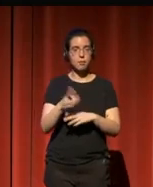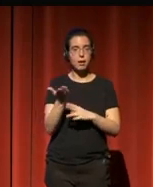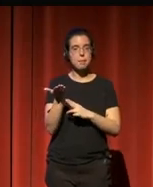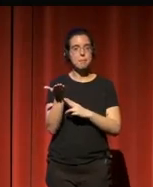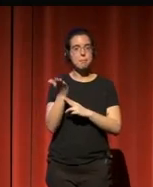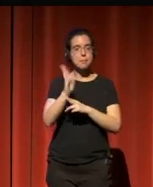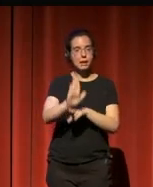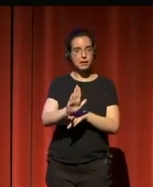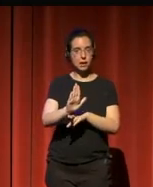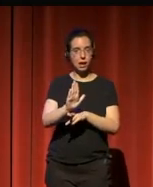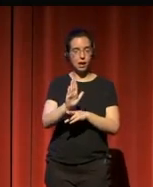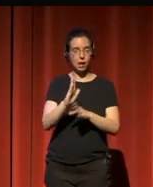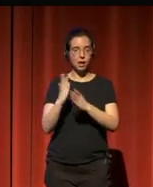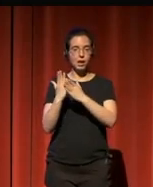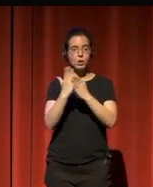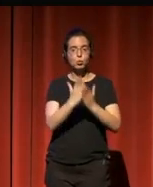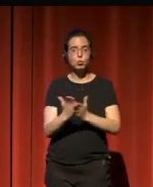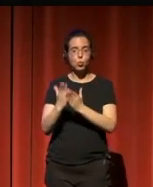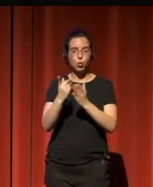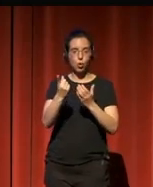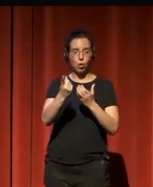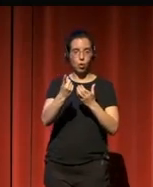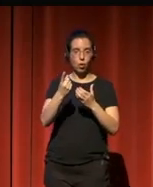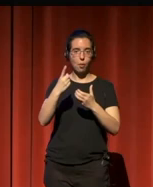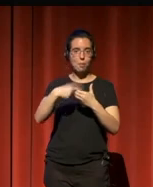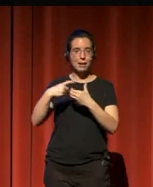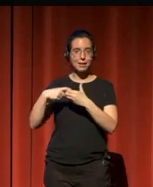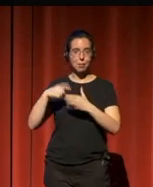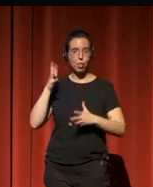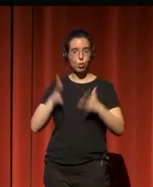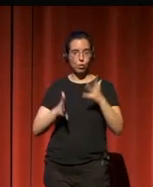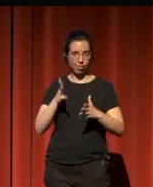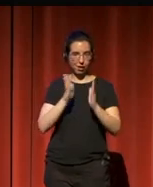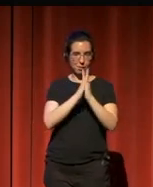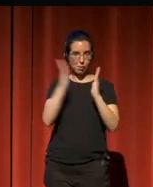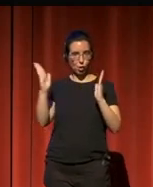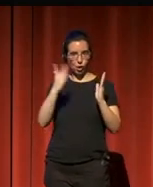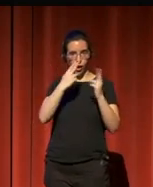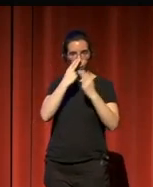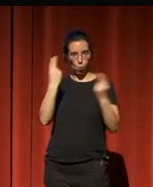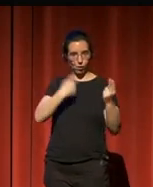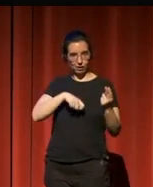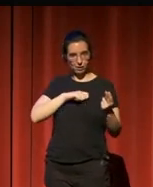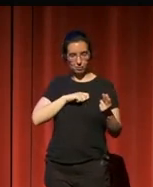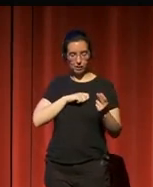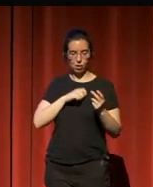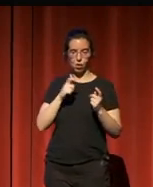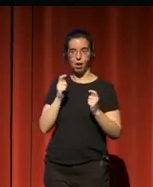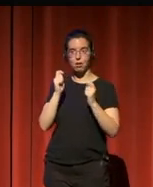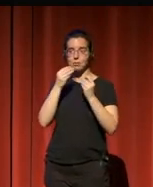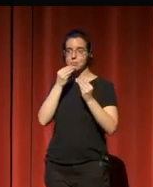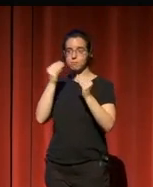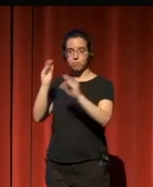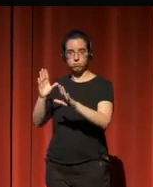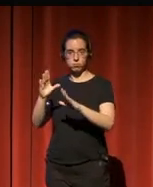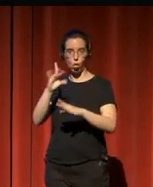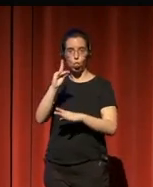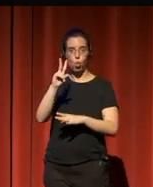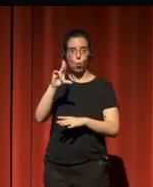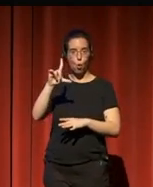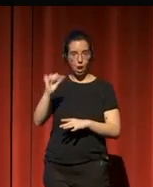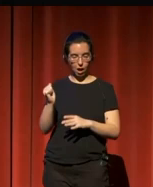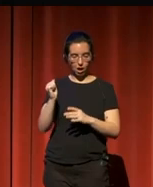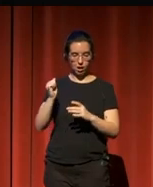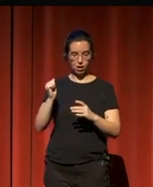poco este estudio de participación ciudadana en bibliotecas públicas españolas se lo encargamos a la dula la dula es una